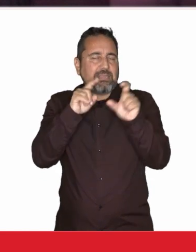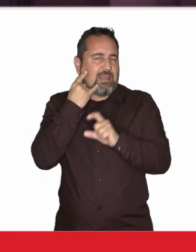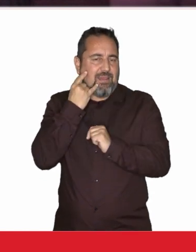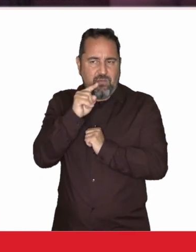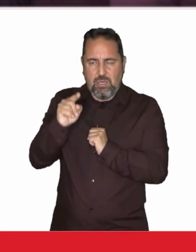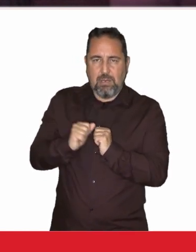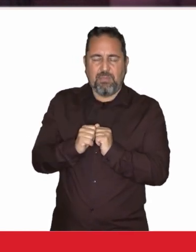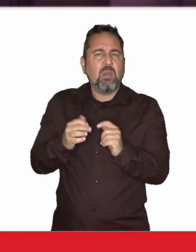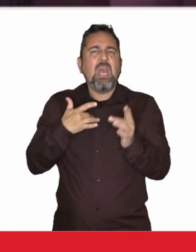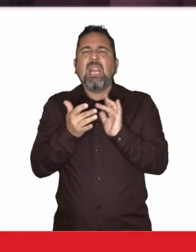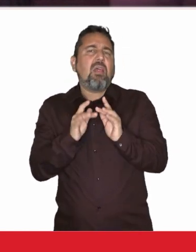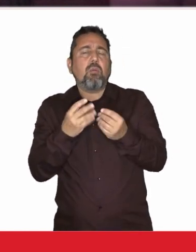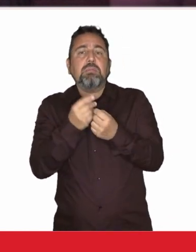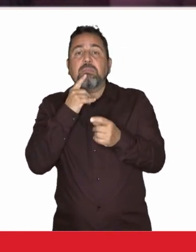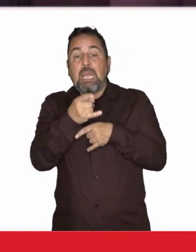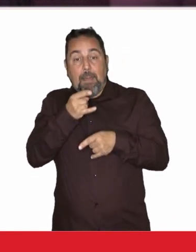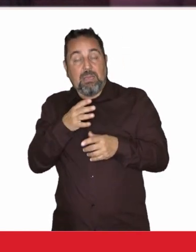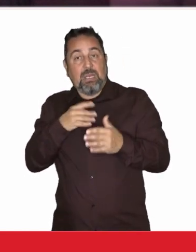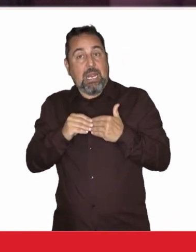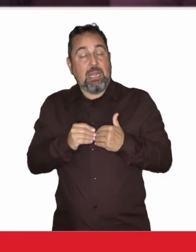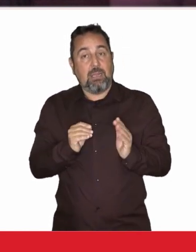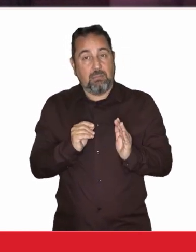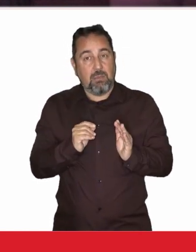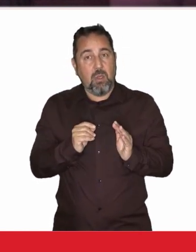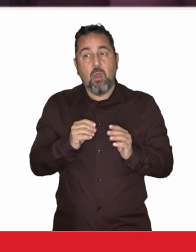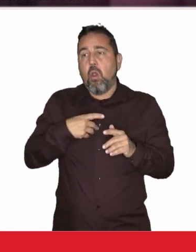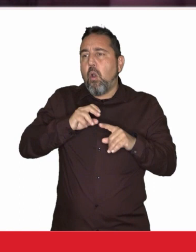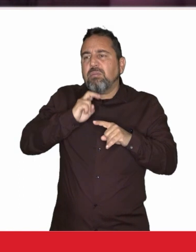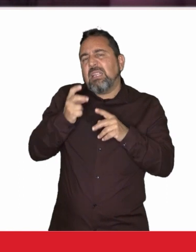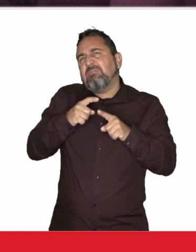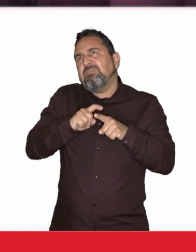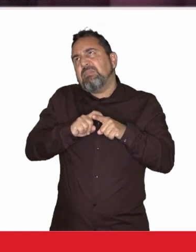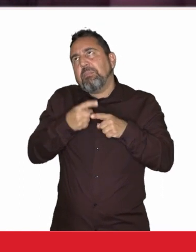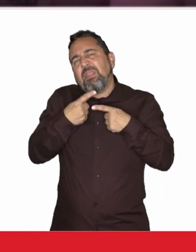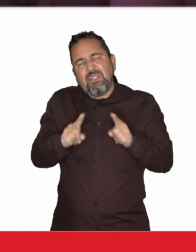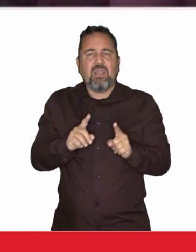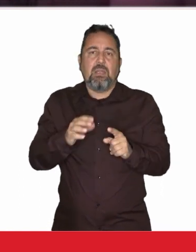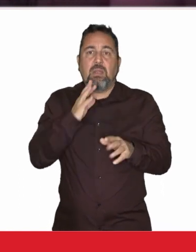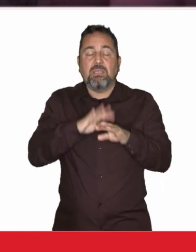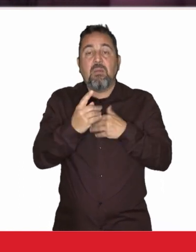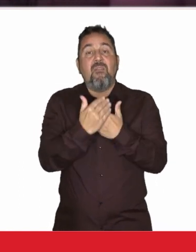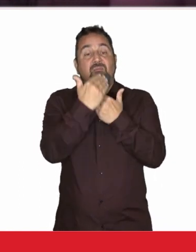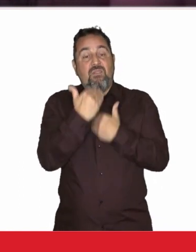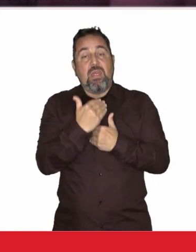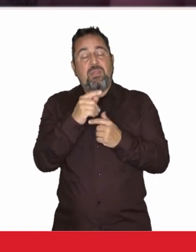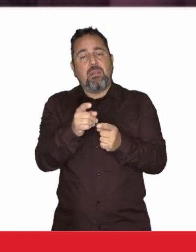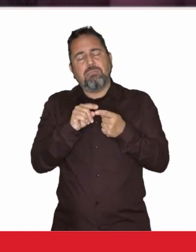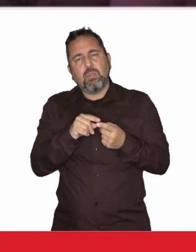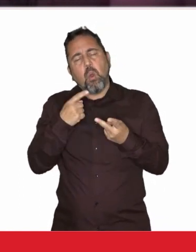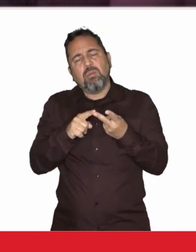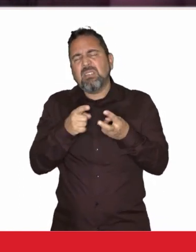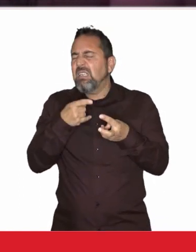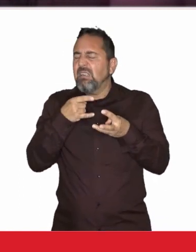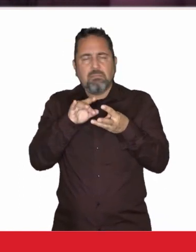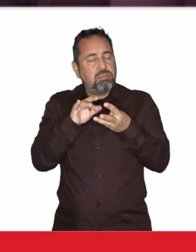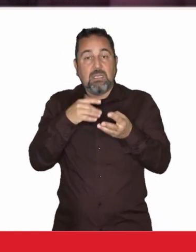Las telefonías, ¿vale? Tienen un tipo de relación contigo cuando te captan como cliente, otro tipo de relación muy diferente cuando te fidelizan y